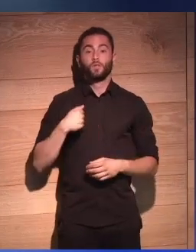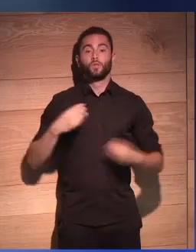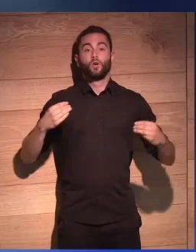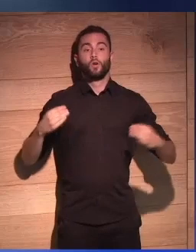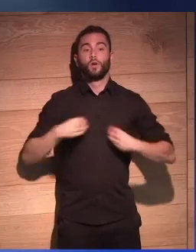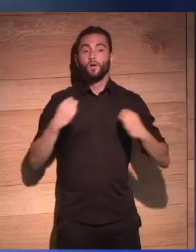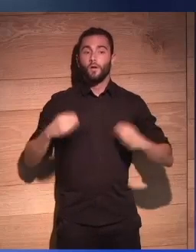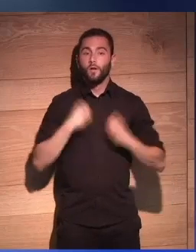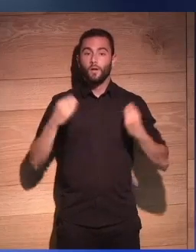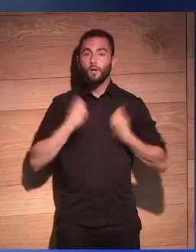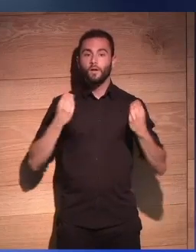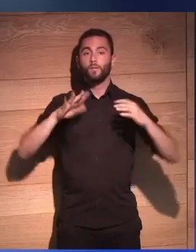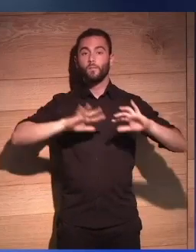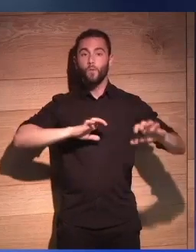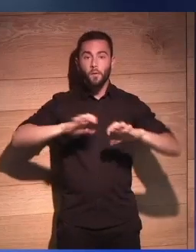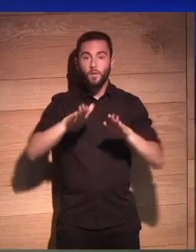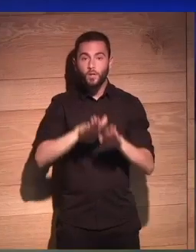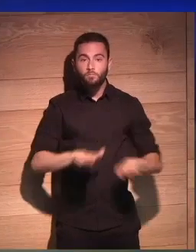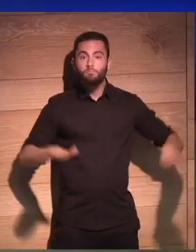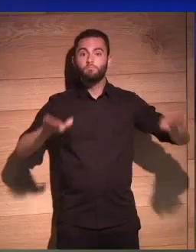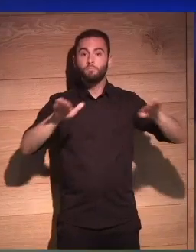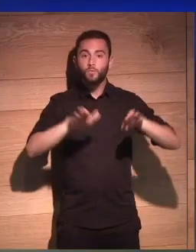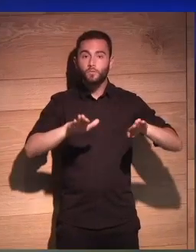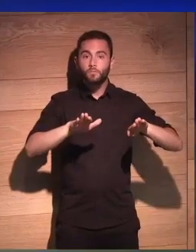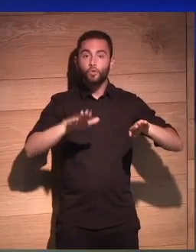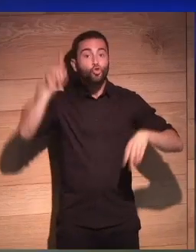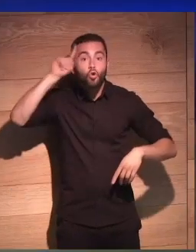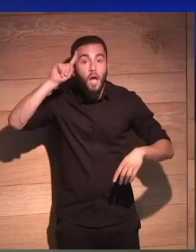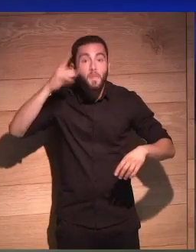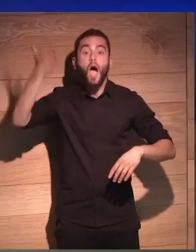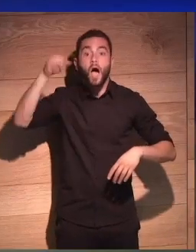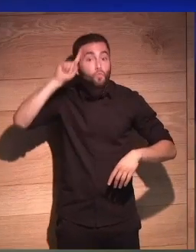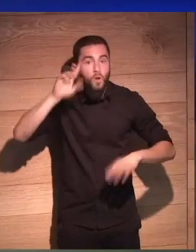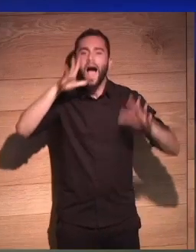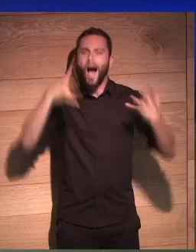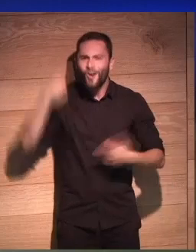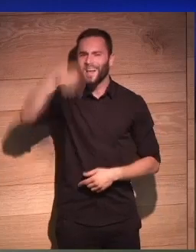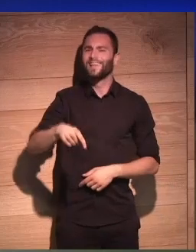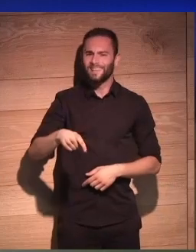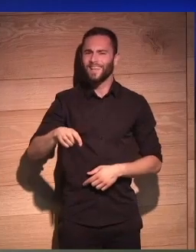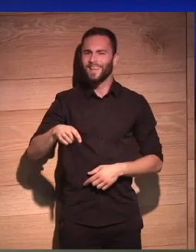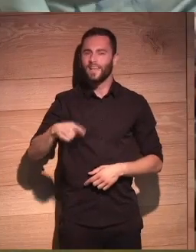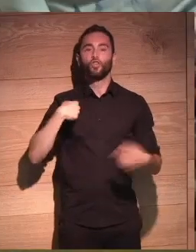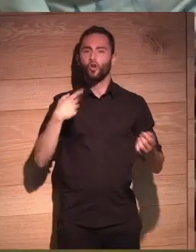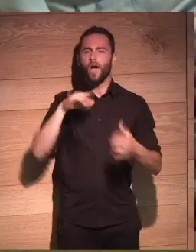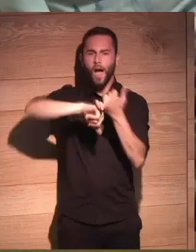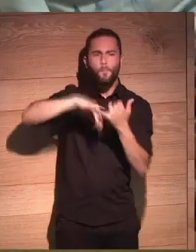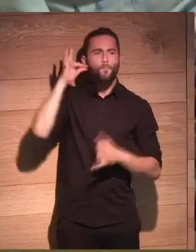del movimiento slow. No lo sabía. Pero ahora lo sé. Y además se lo recalco a mi